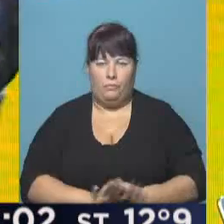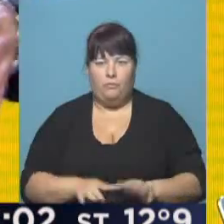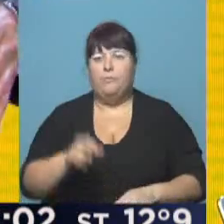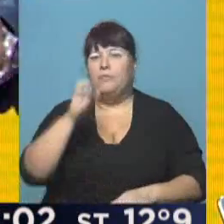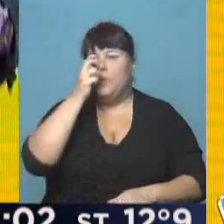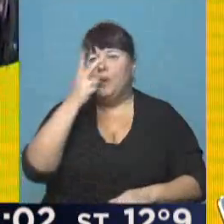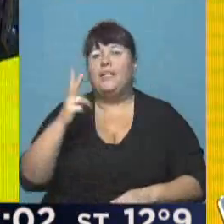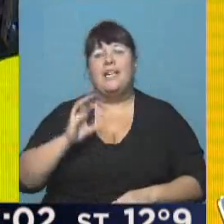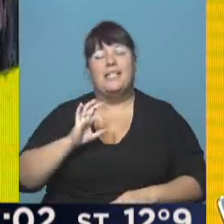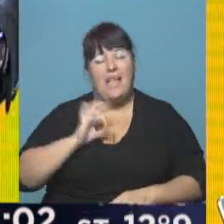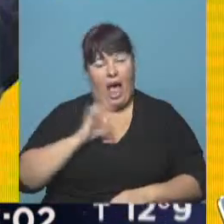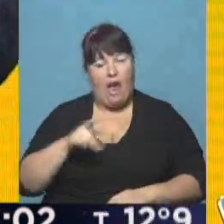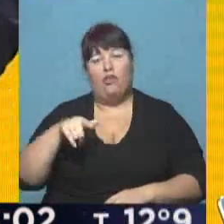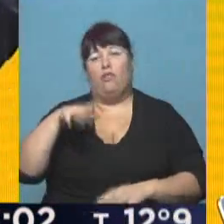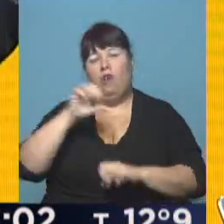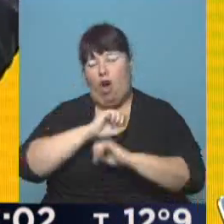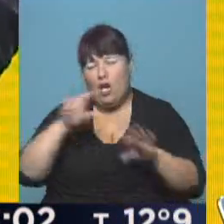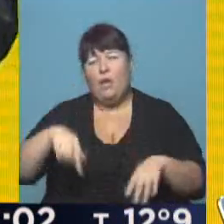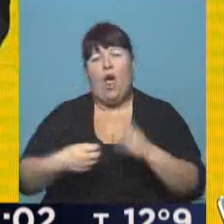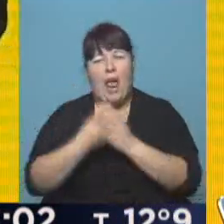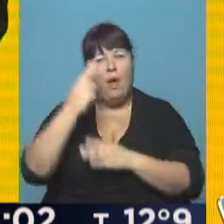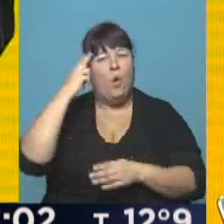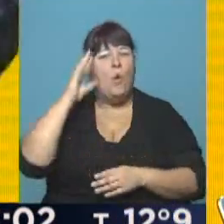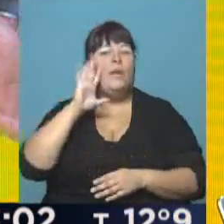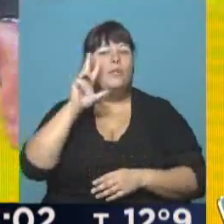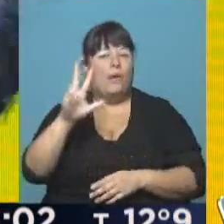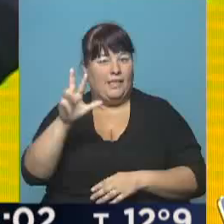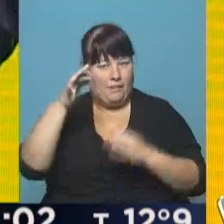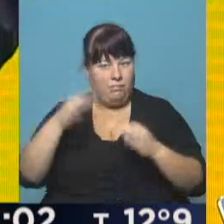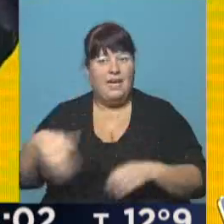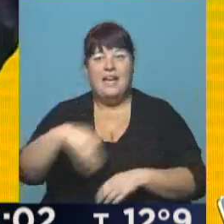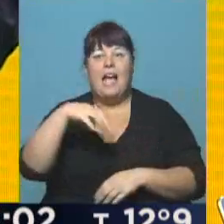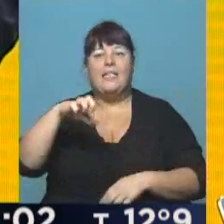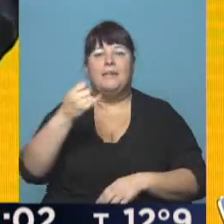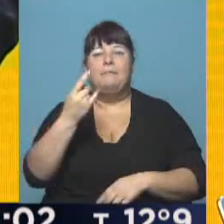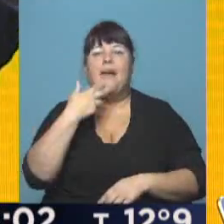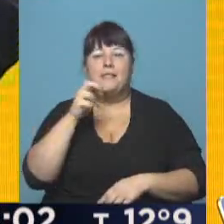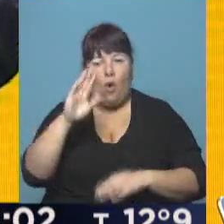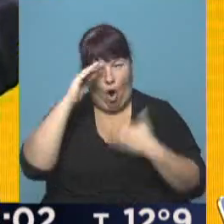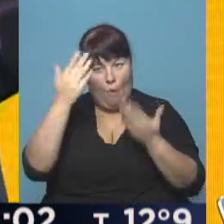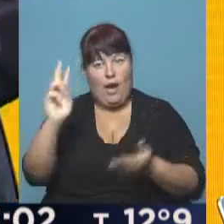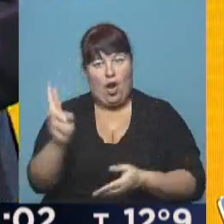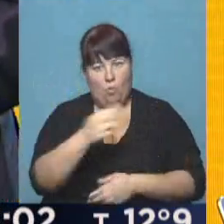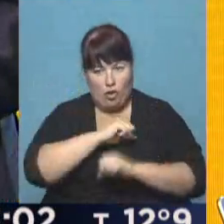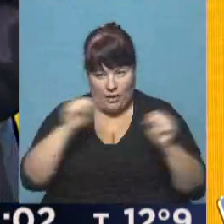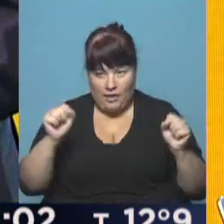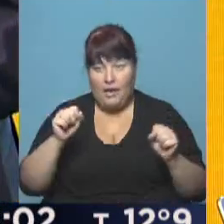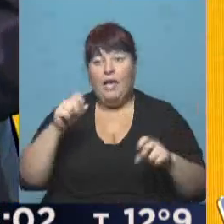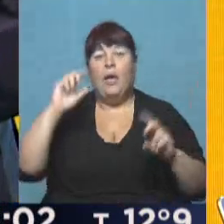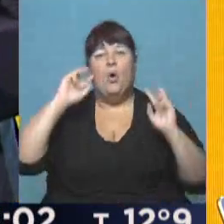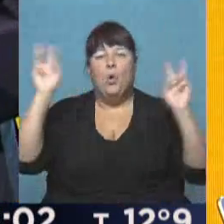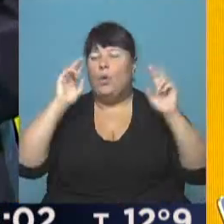A 23 años del horror, acto central esta mañana, 9:53, allí en la calle Pasteur, homenaje a las víctimas del atentado. Y la